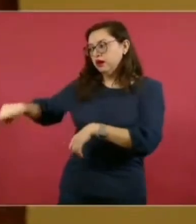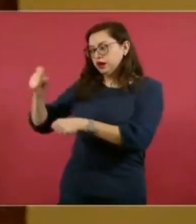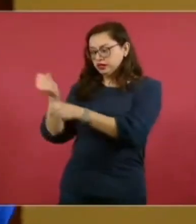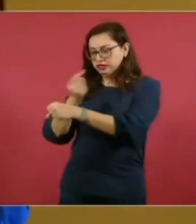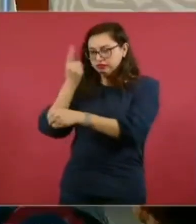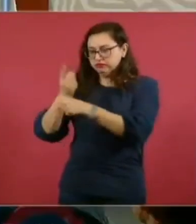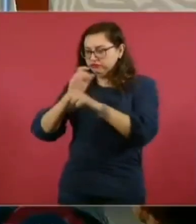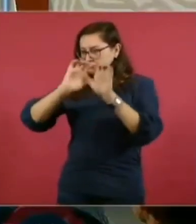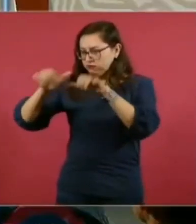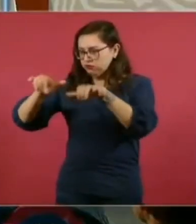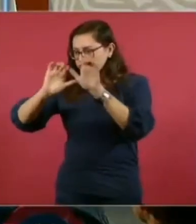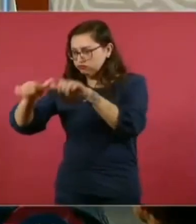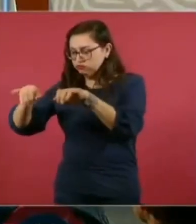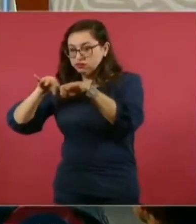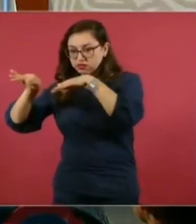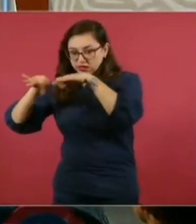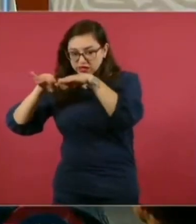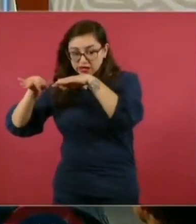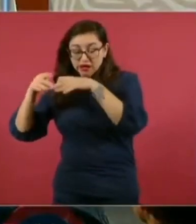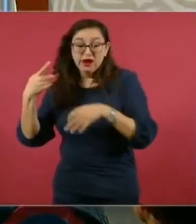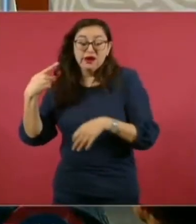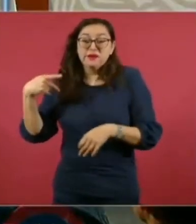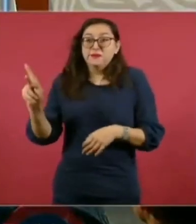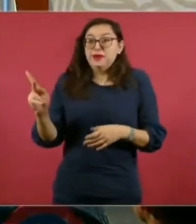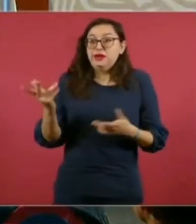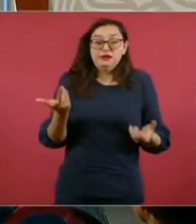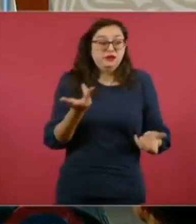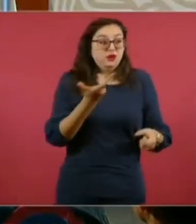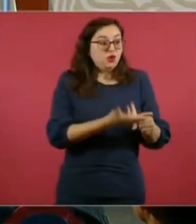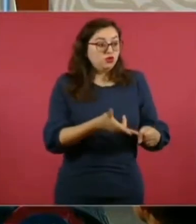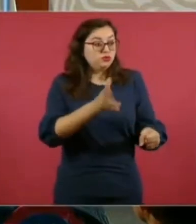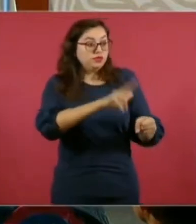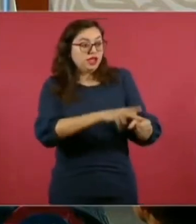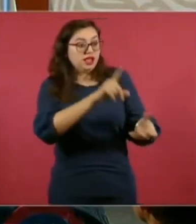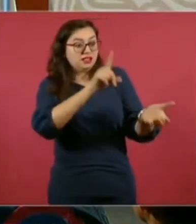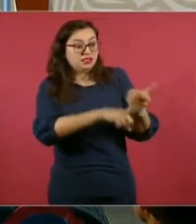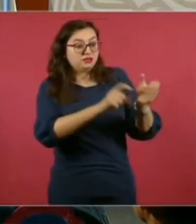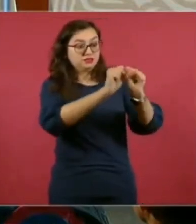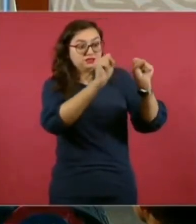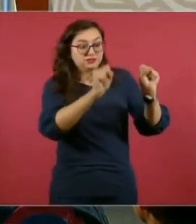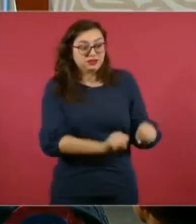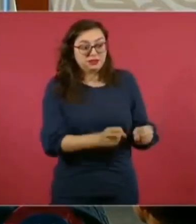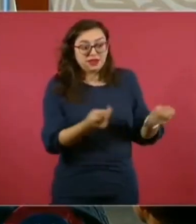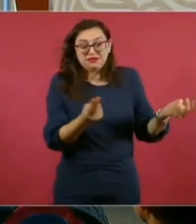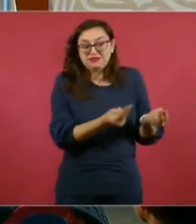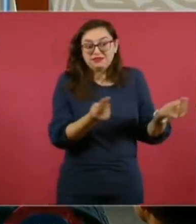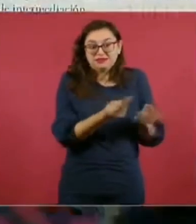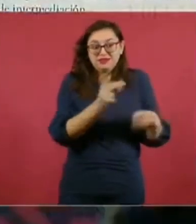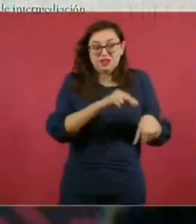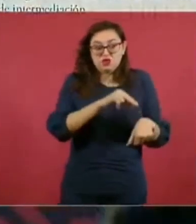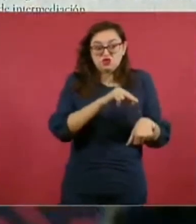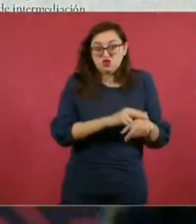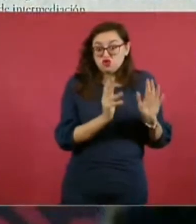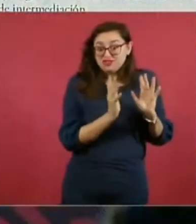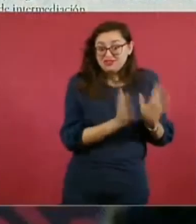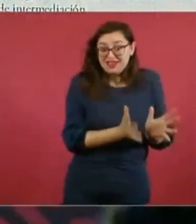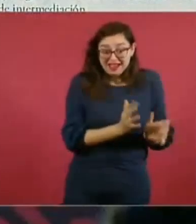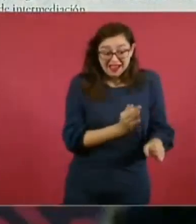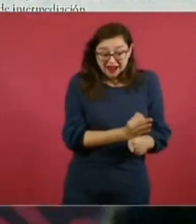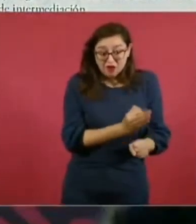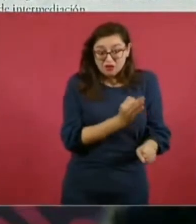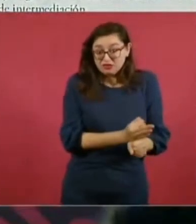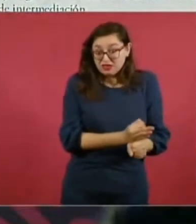tenemos que contratar médicos especialistas para poder cubrir toda la